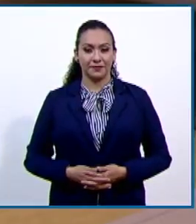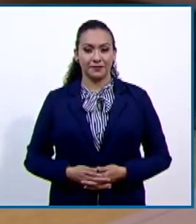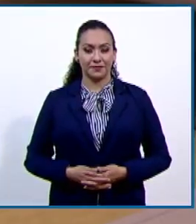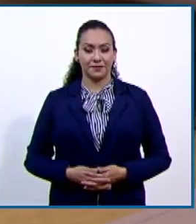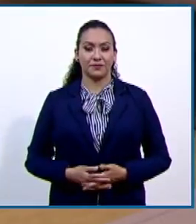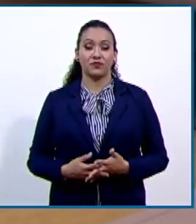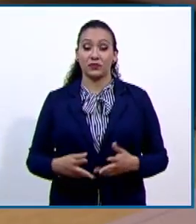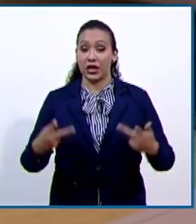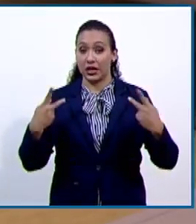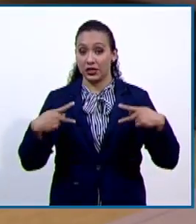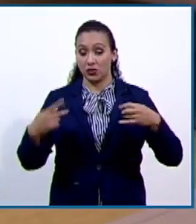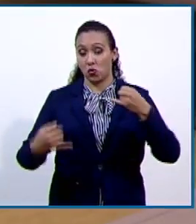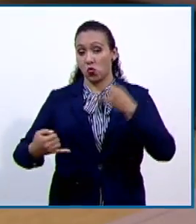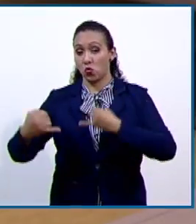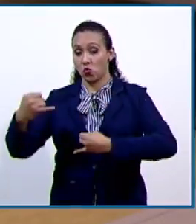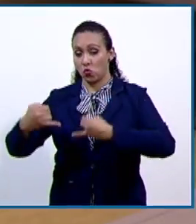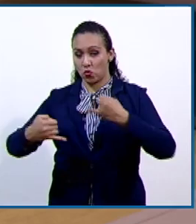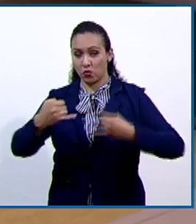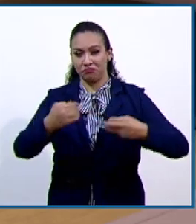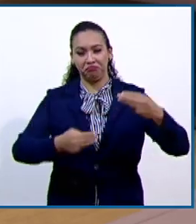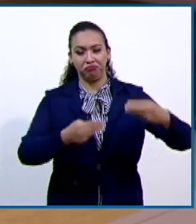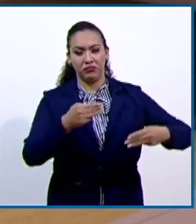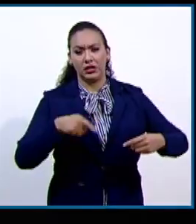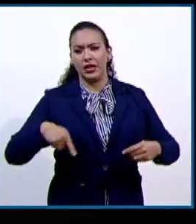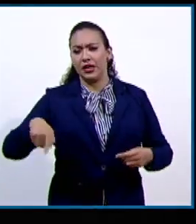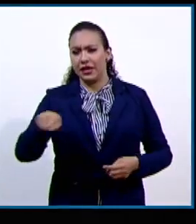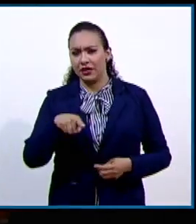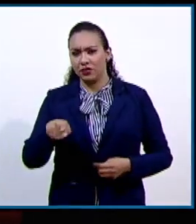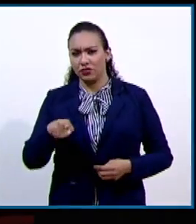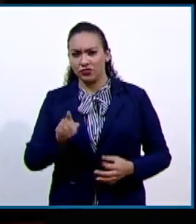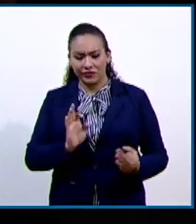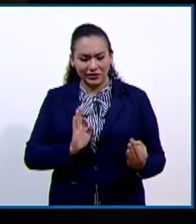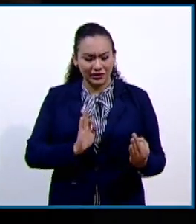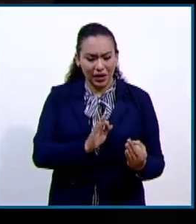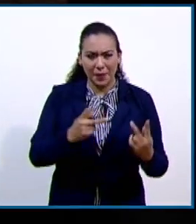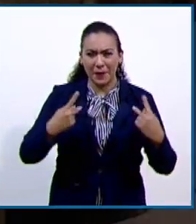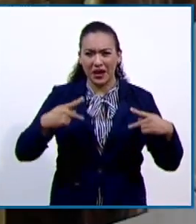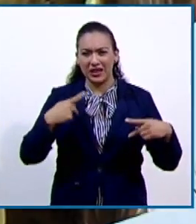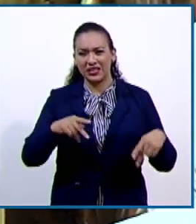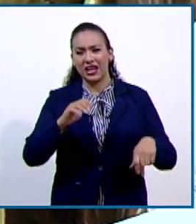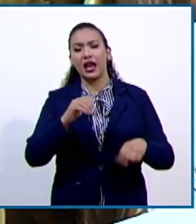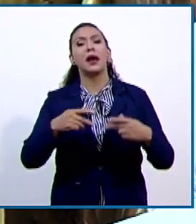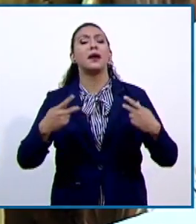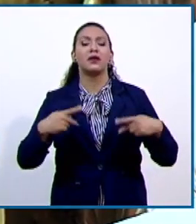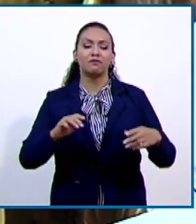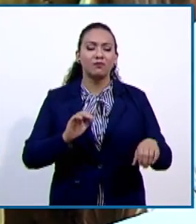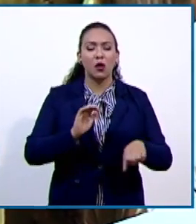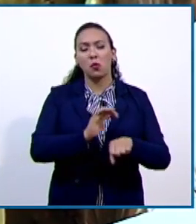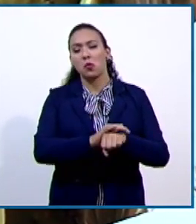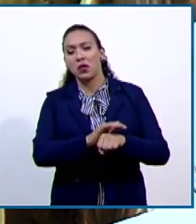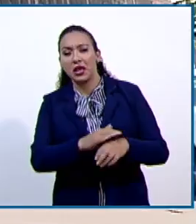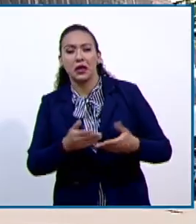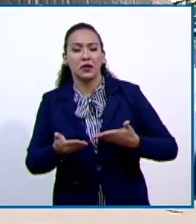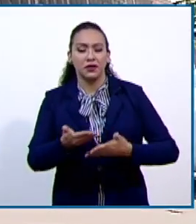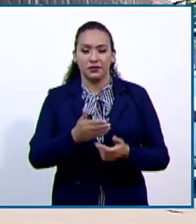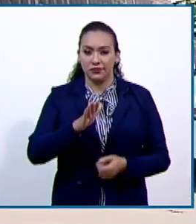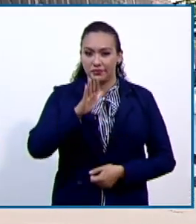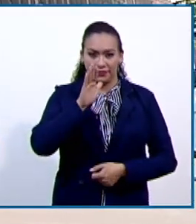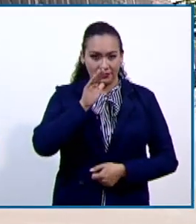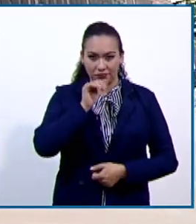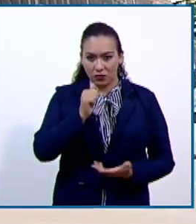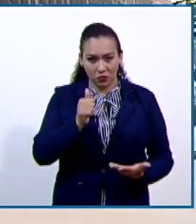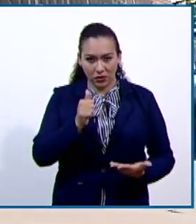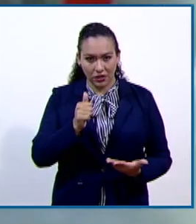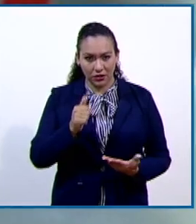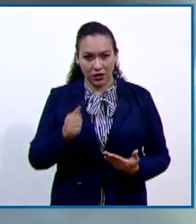Y las personas juzgadoras no pueden ser cercanas al pueblo en la medida en que lo pretenden ser los